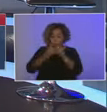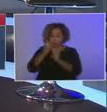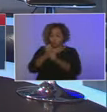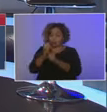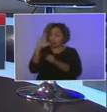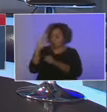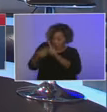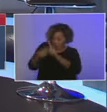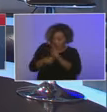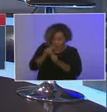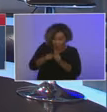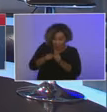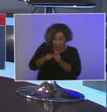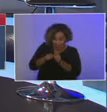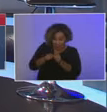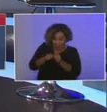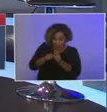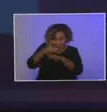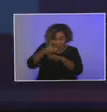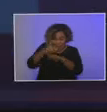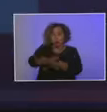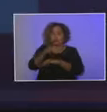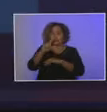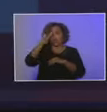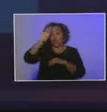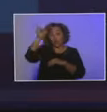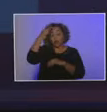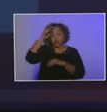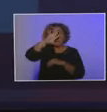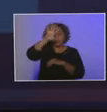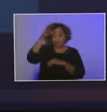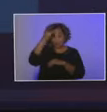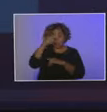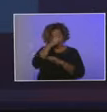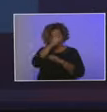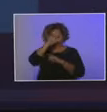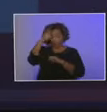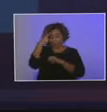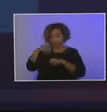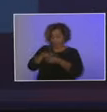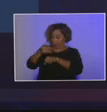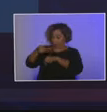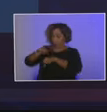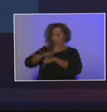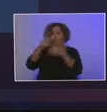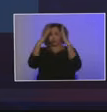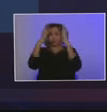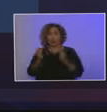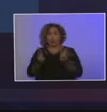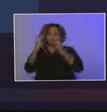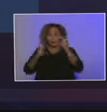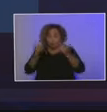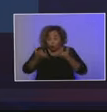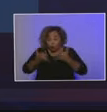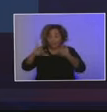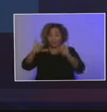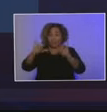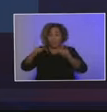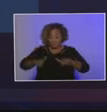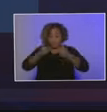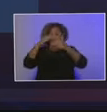2 años y 9 meses, para ser más específico, ni el gobierno federal ni el gobierno local saben cuánta gente vive al día de